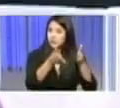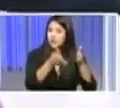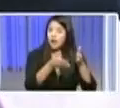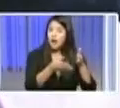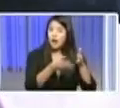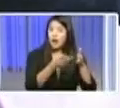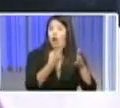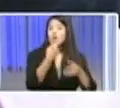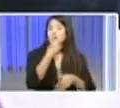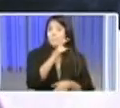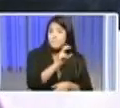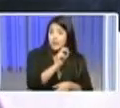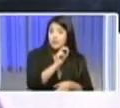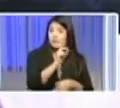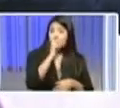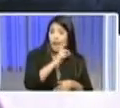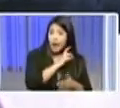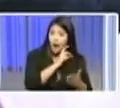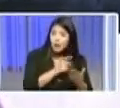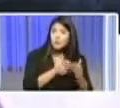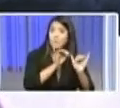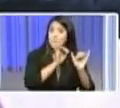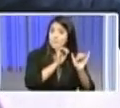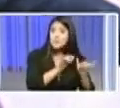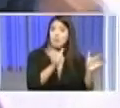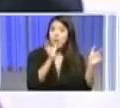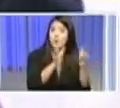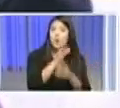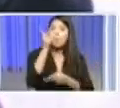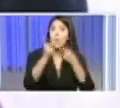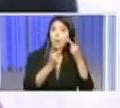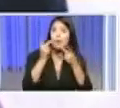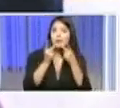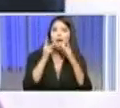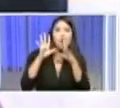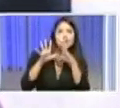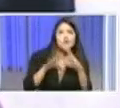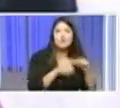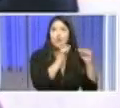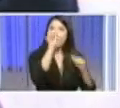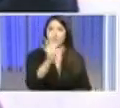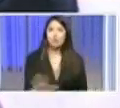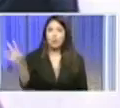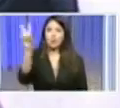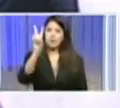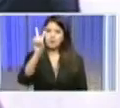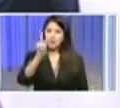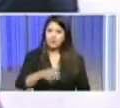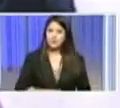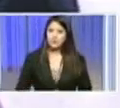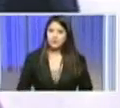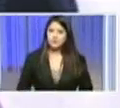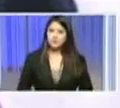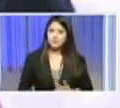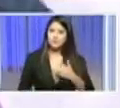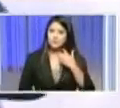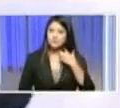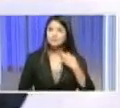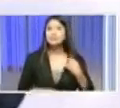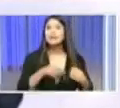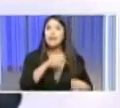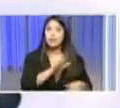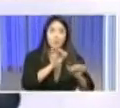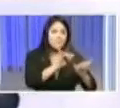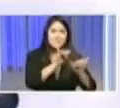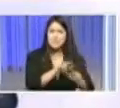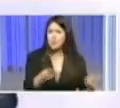durante 2 siglos a la misma clase política que saqueó este país. son caimanes del